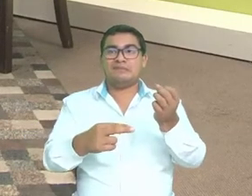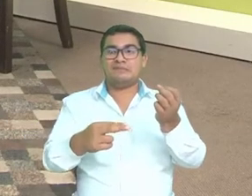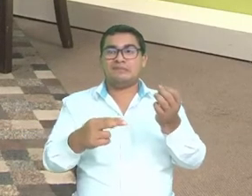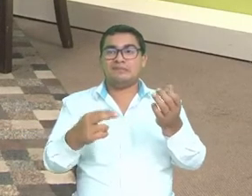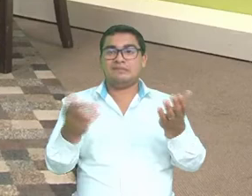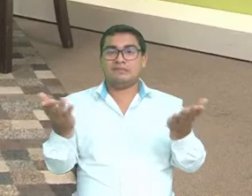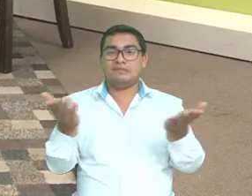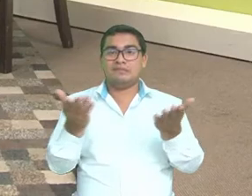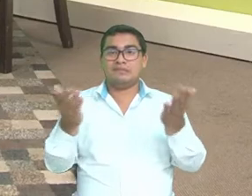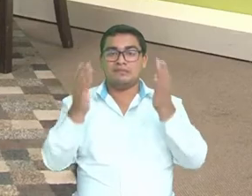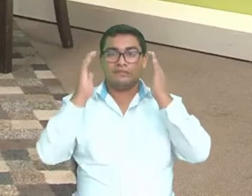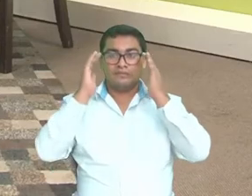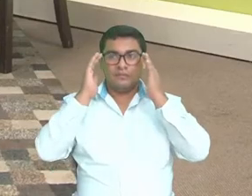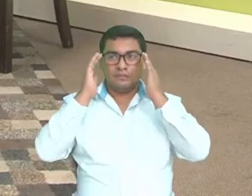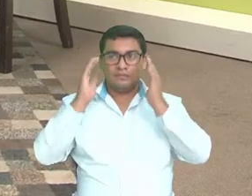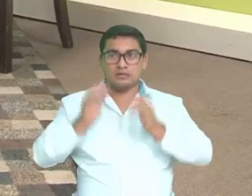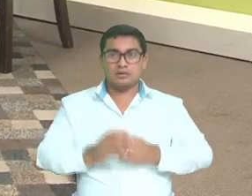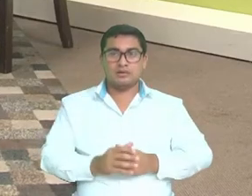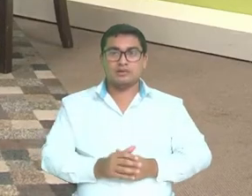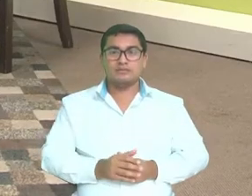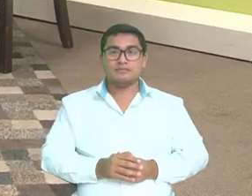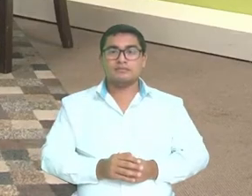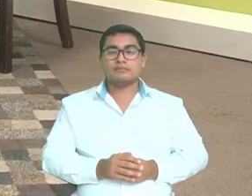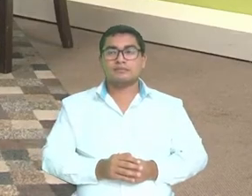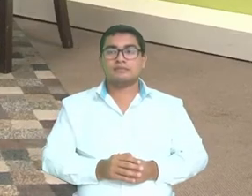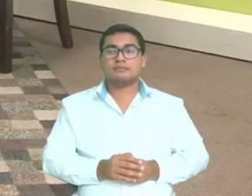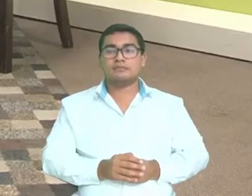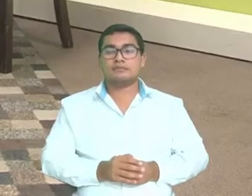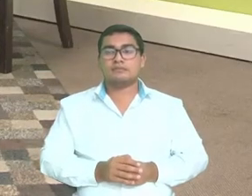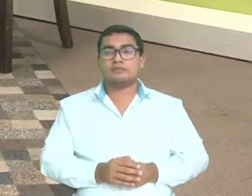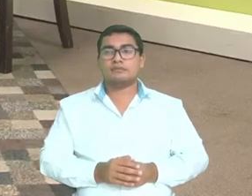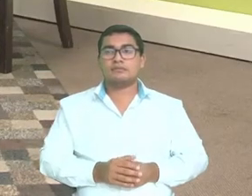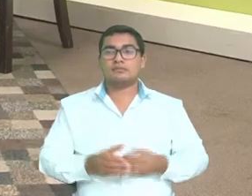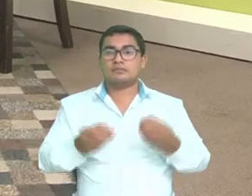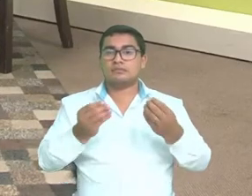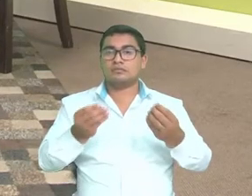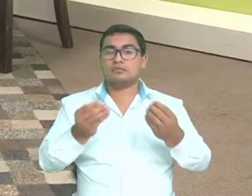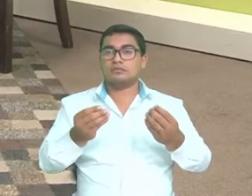veces lo que damos vuelta a la Tierra. Es decir, 90.000